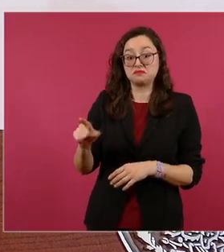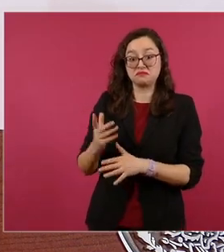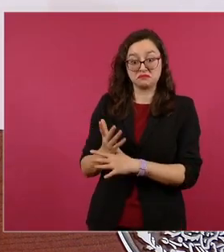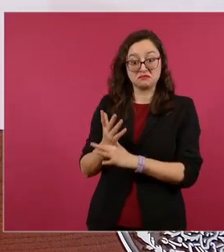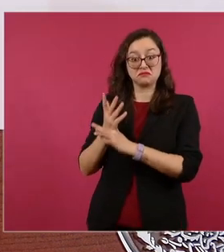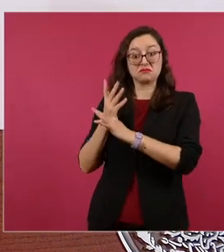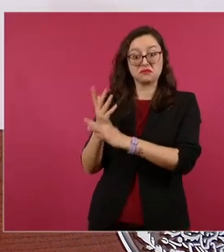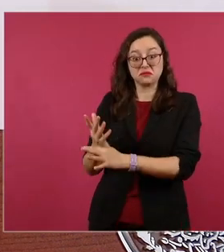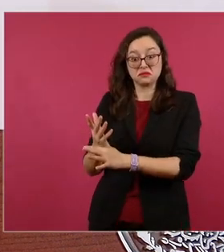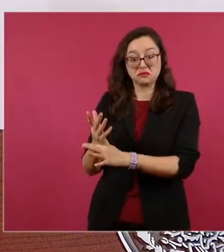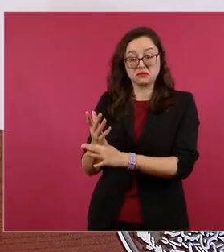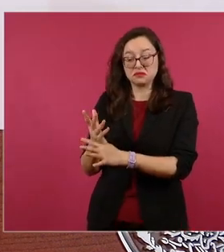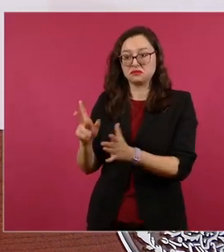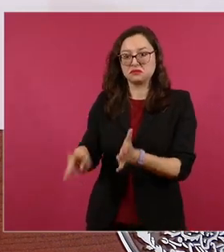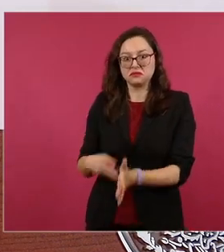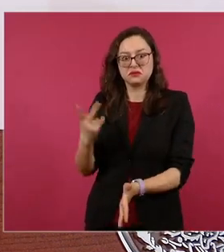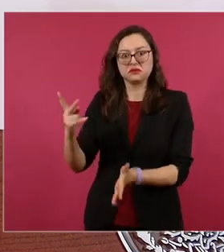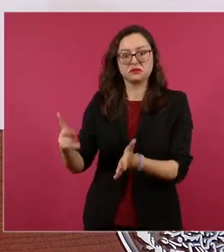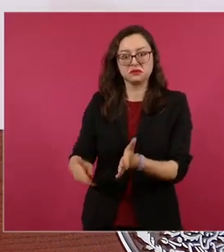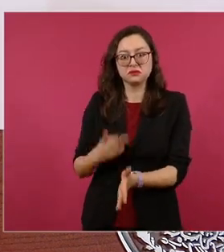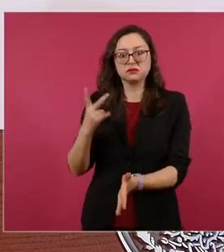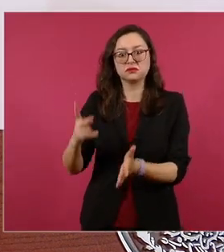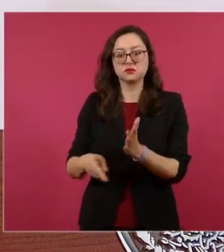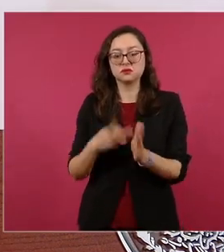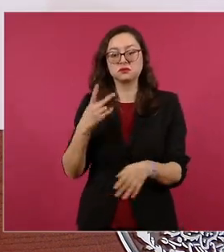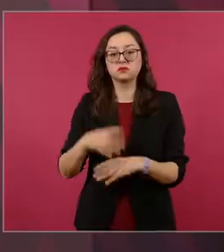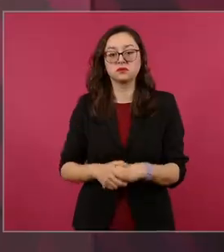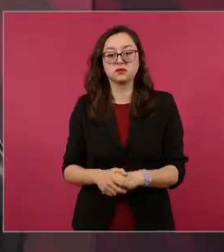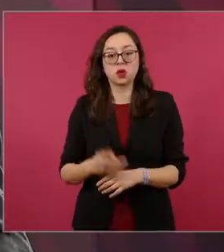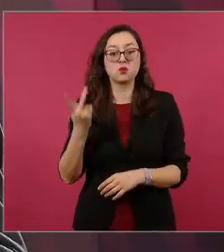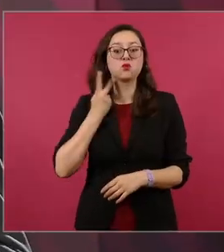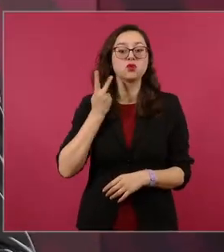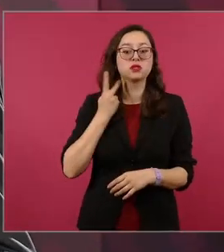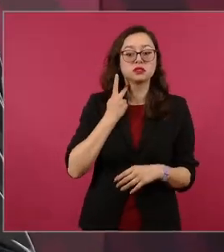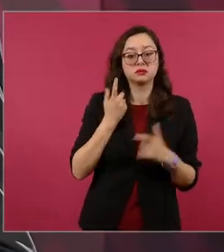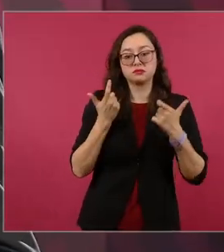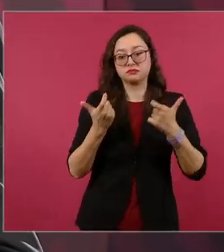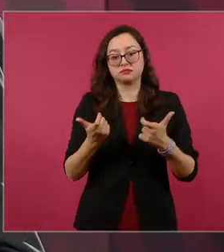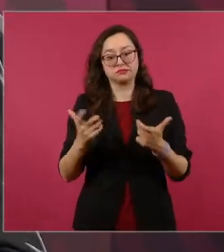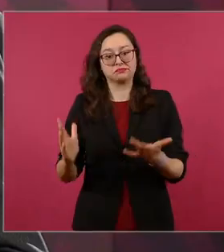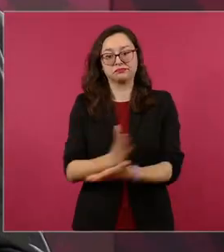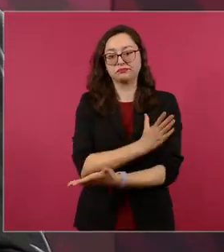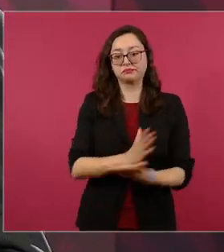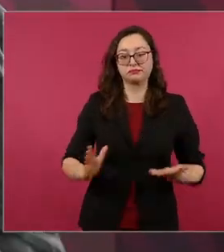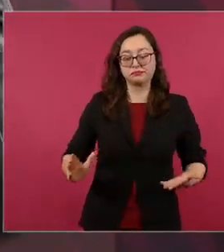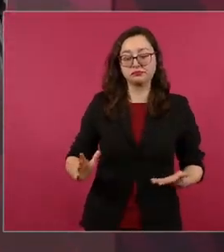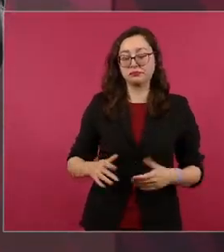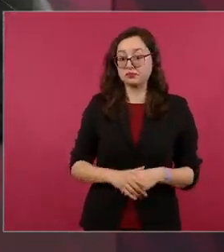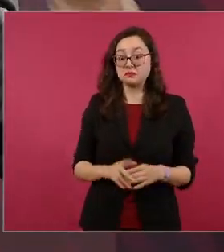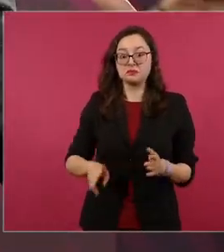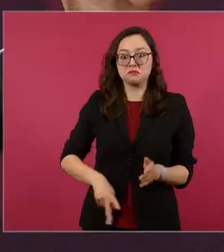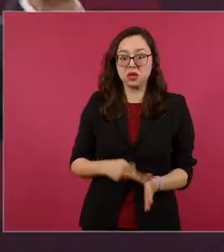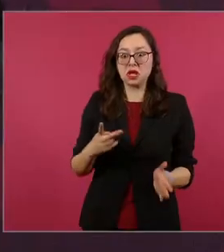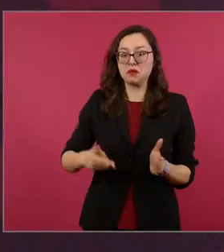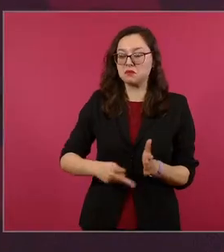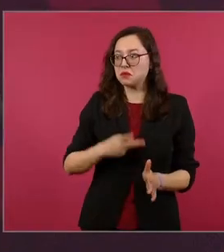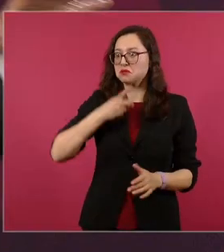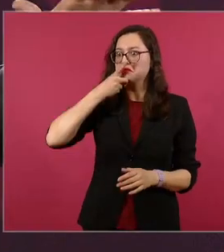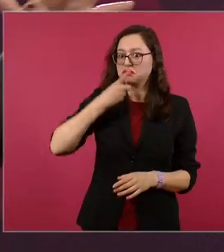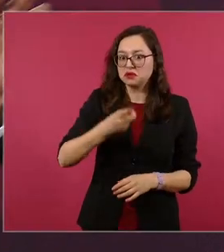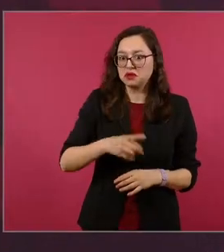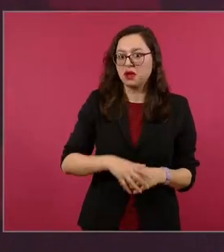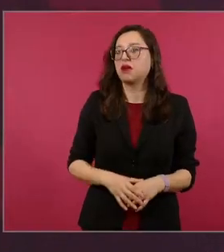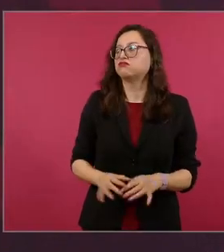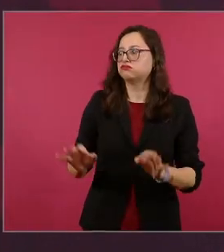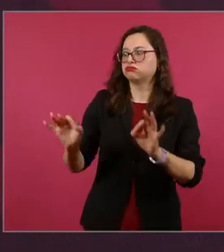de la separación del poder económico y del poder político. Eso es